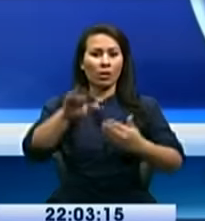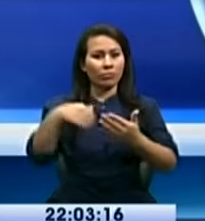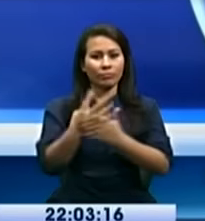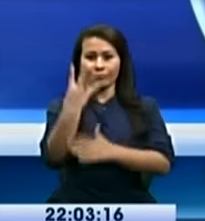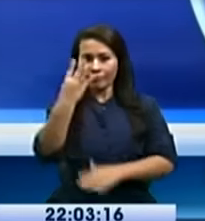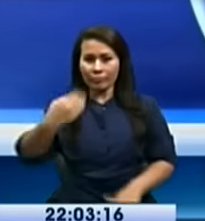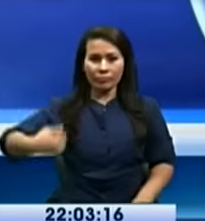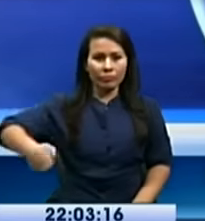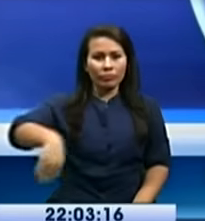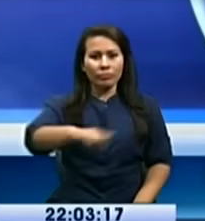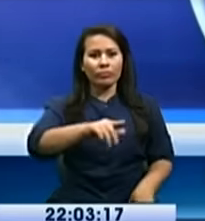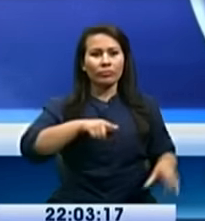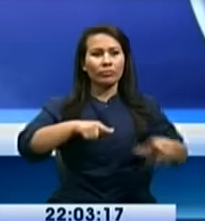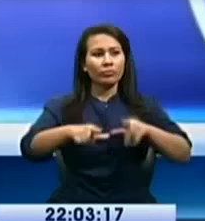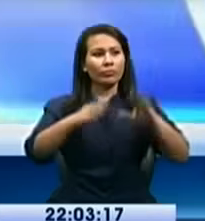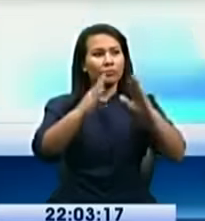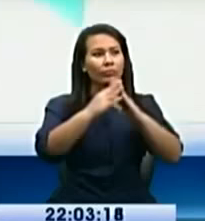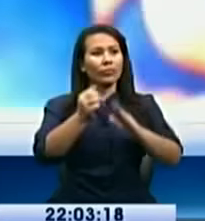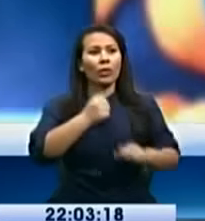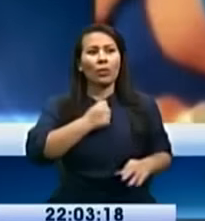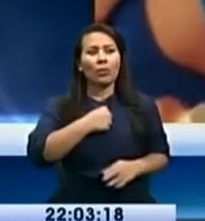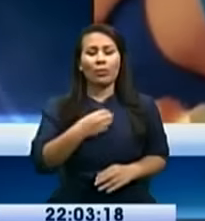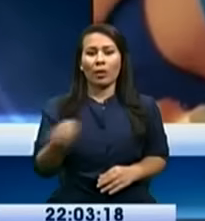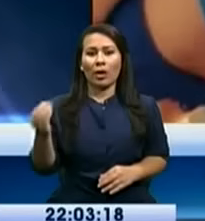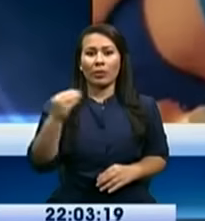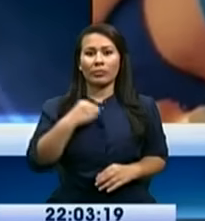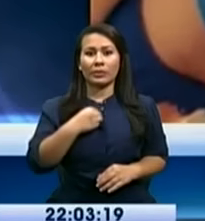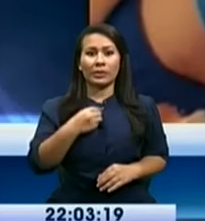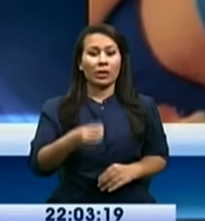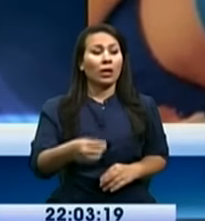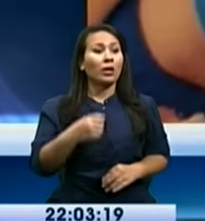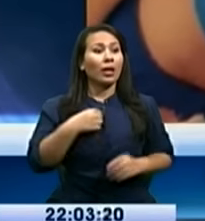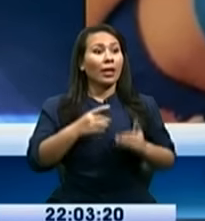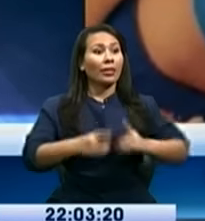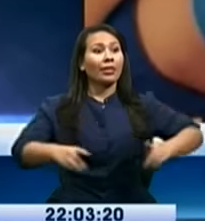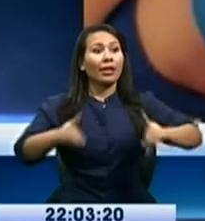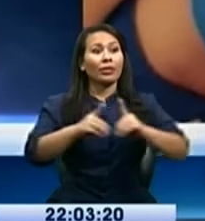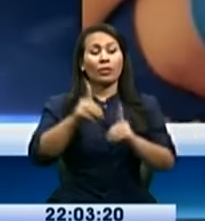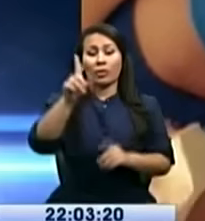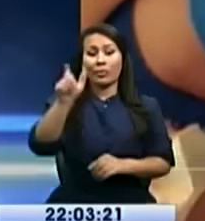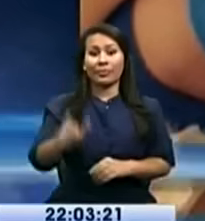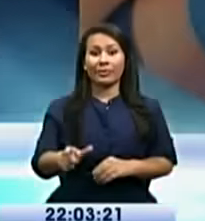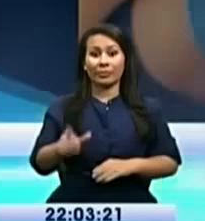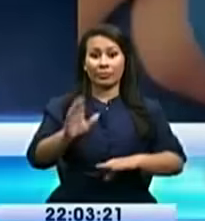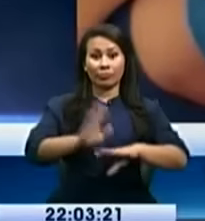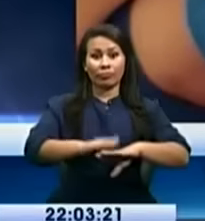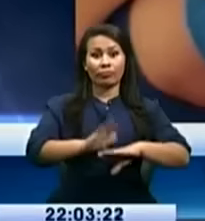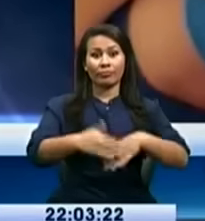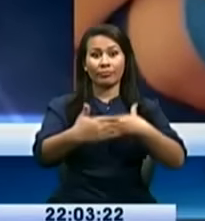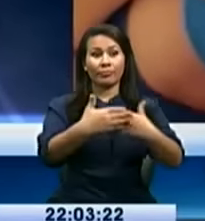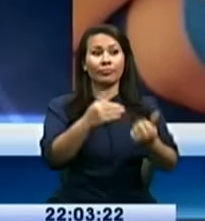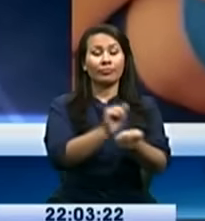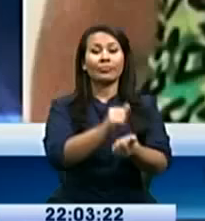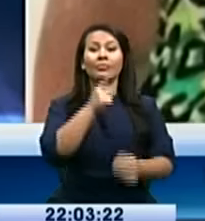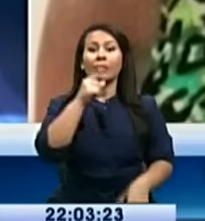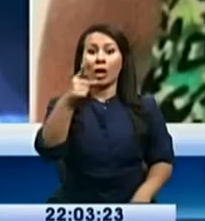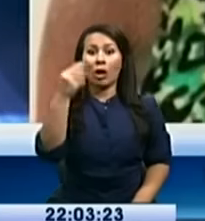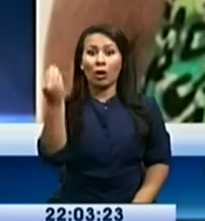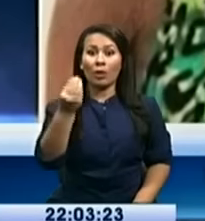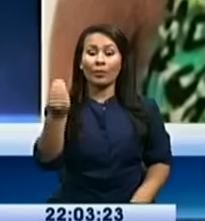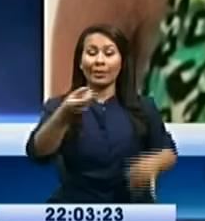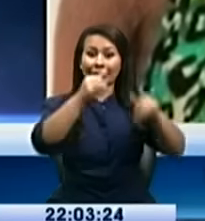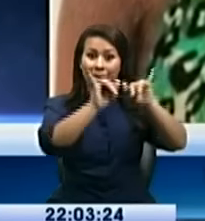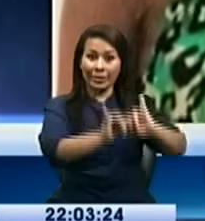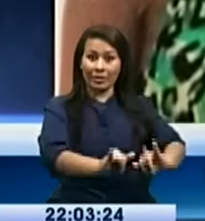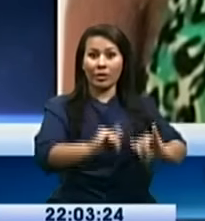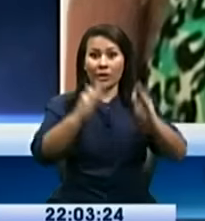Mina, el autor confeso. Según la versión de uno de los detenidos y autor confeso, las jóvenes quedaron en la